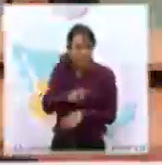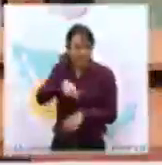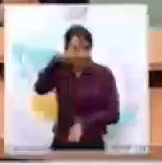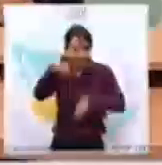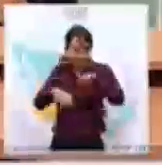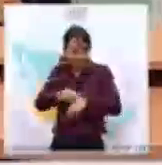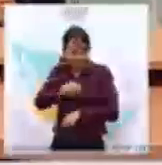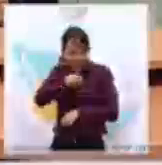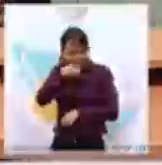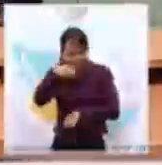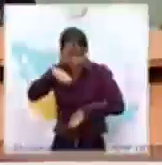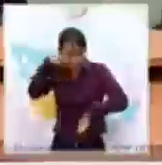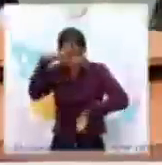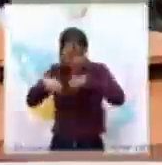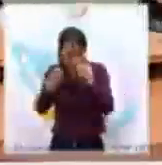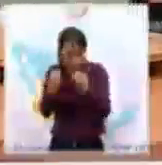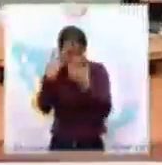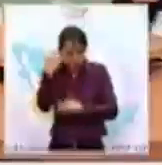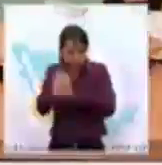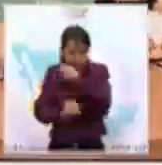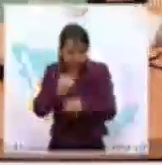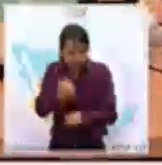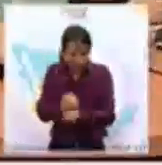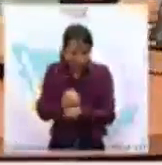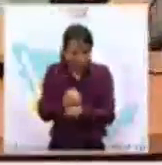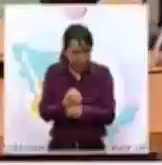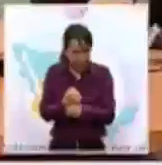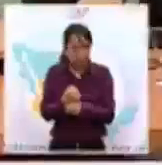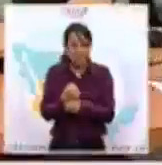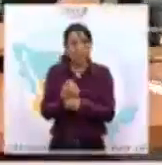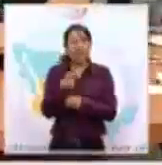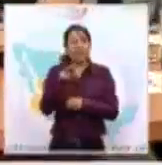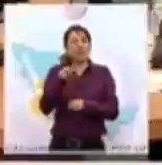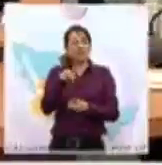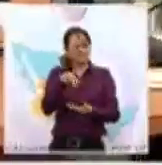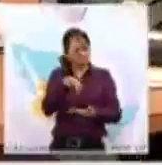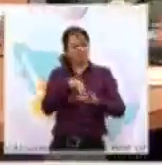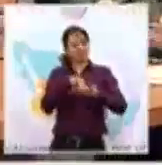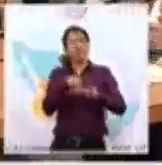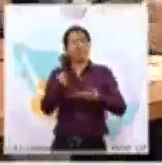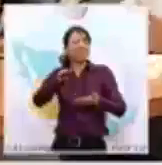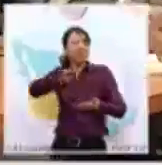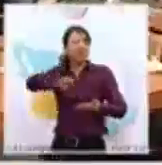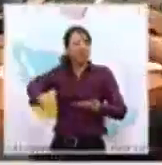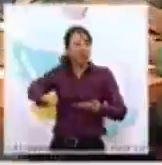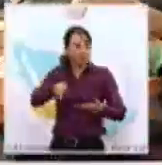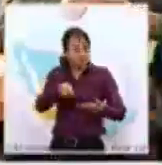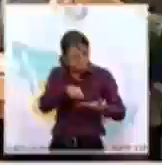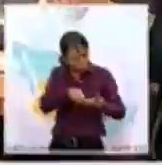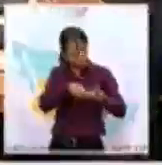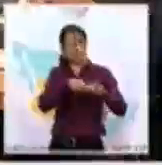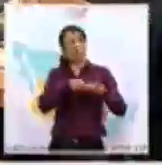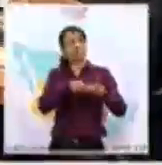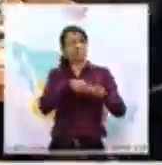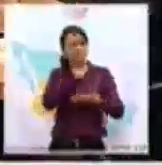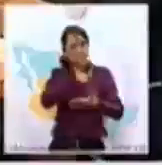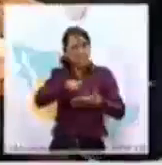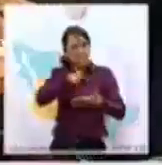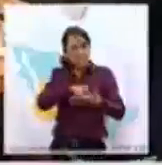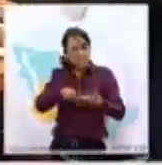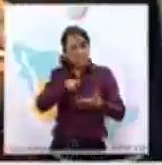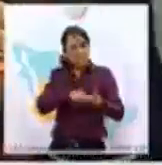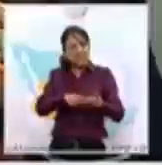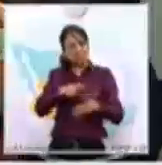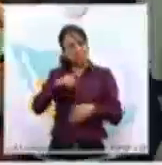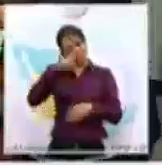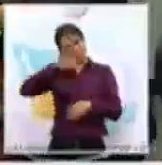no solamente revelaba graves ausencias en el tema de la lectura por las faltas de ortografía, sino incluso en el desarrollo motriz de